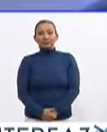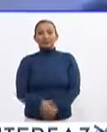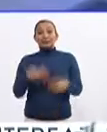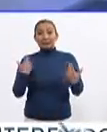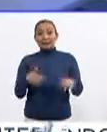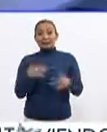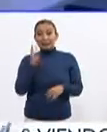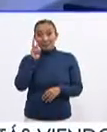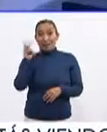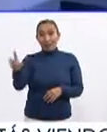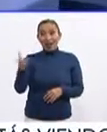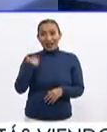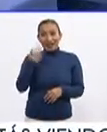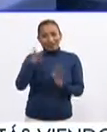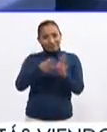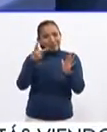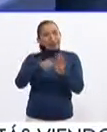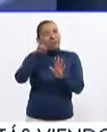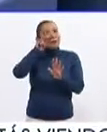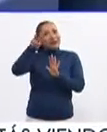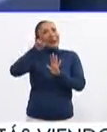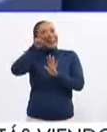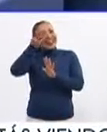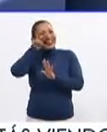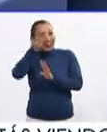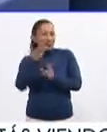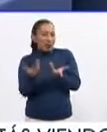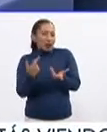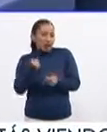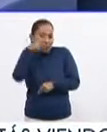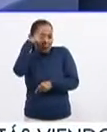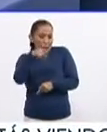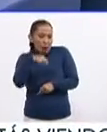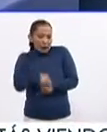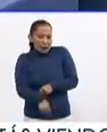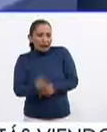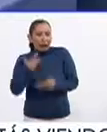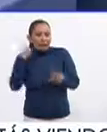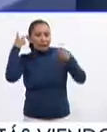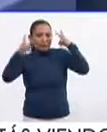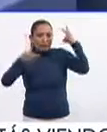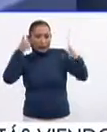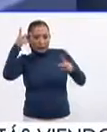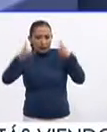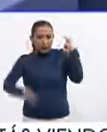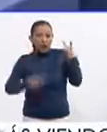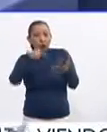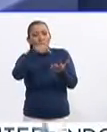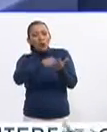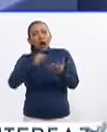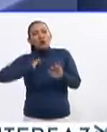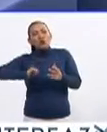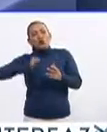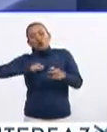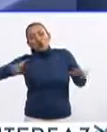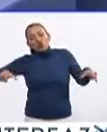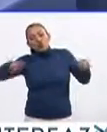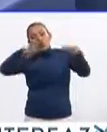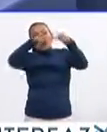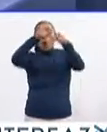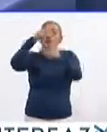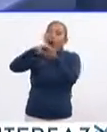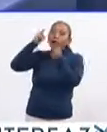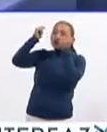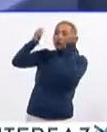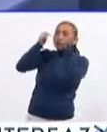Pues ahí está, seguramente que lo hemos visto muchísimas veces, por lo menos los mexicanos que hemos visitado sitios arqueológicos o lugares